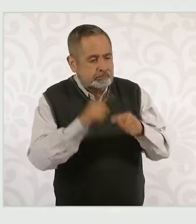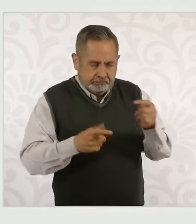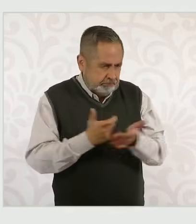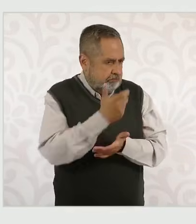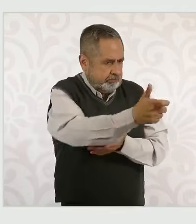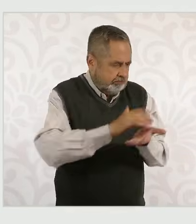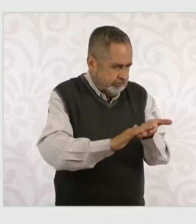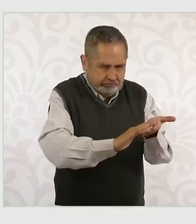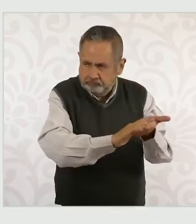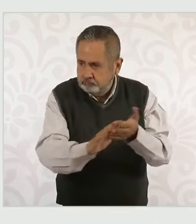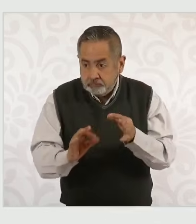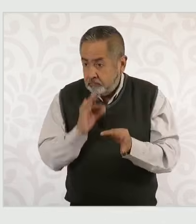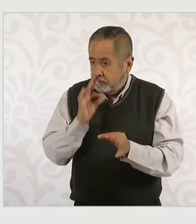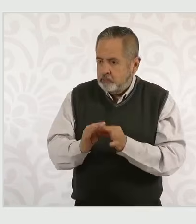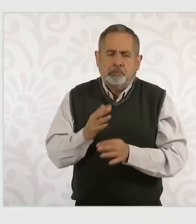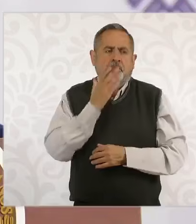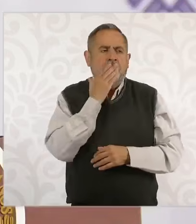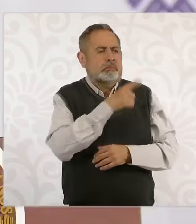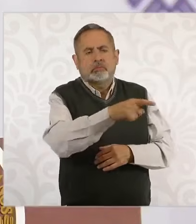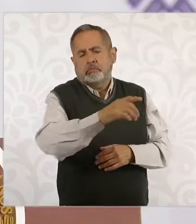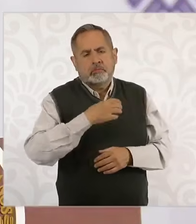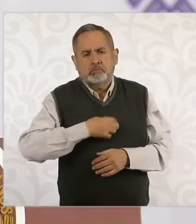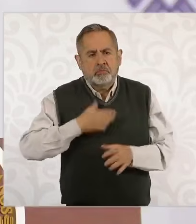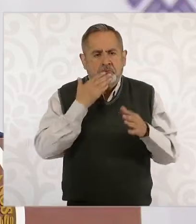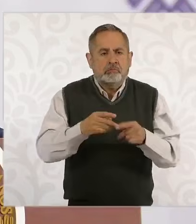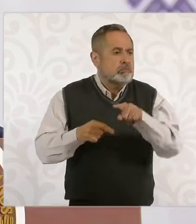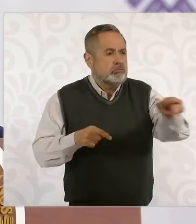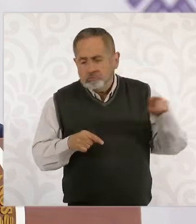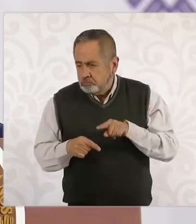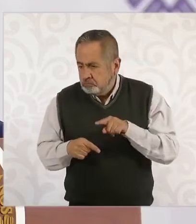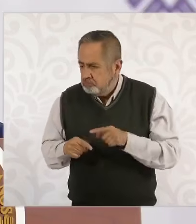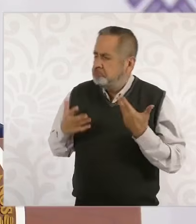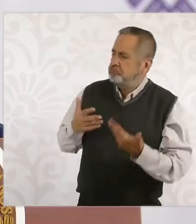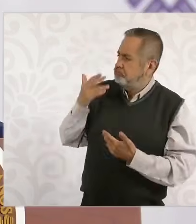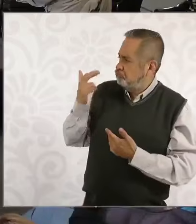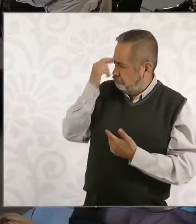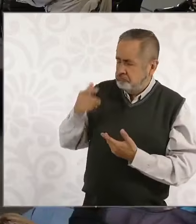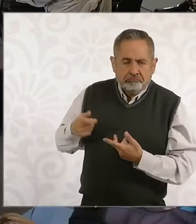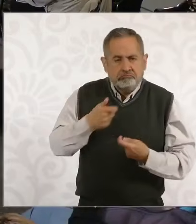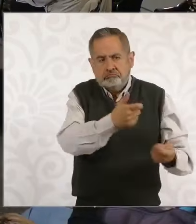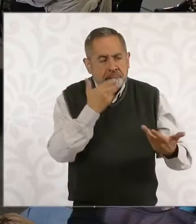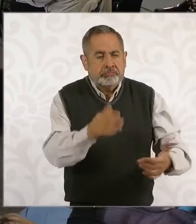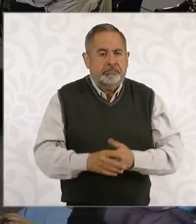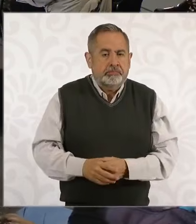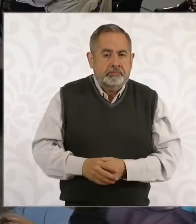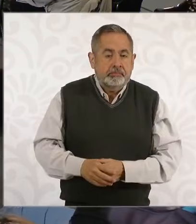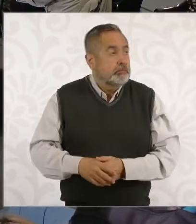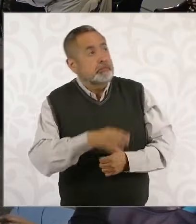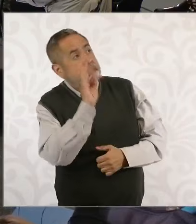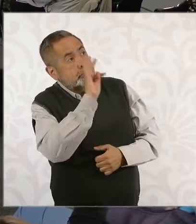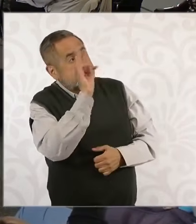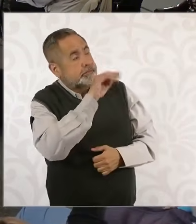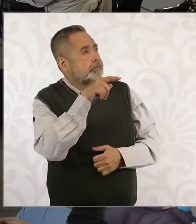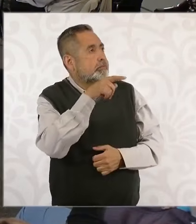muy bien recibido, ahora sí que como dicen, por los mercados. O sea que todavía podría abrirse la puerta a que si sigue requiriendo